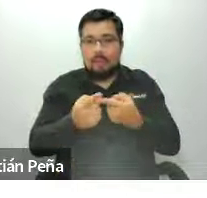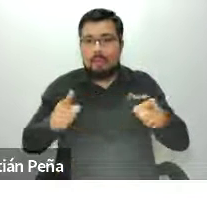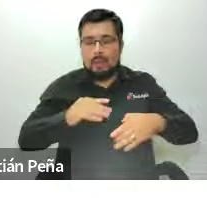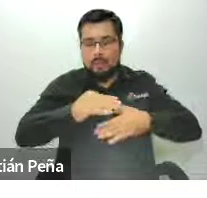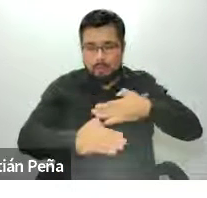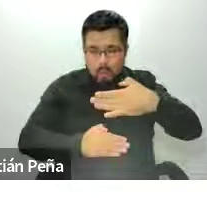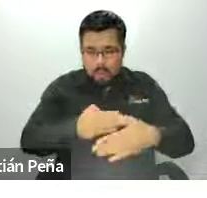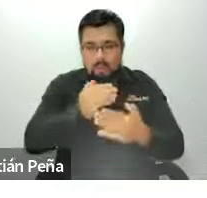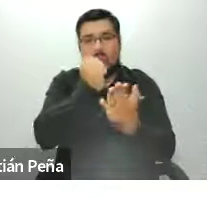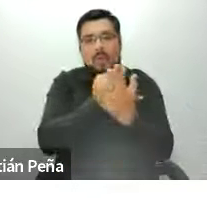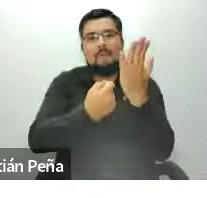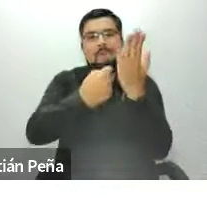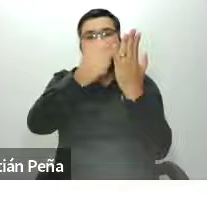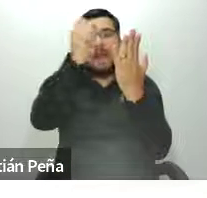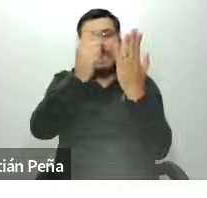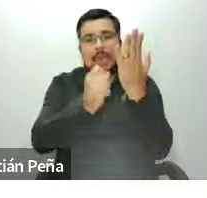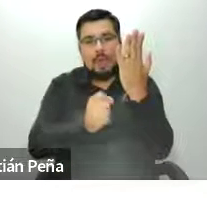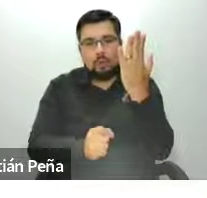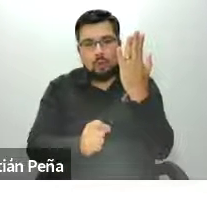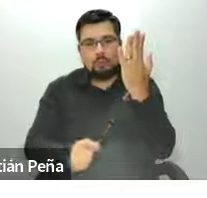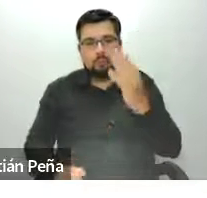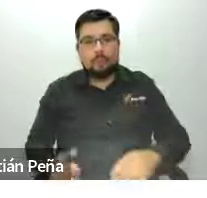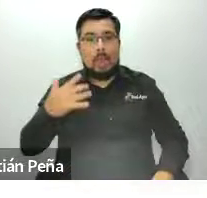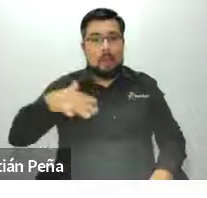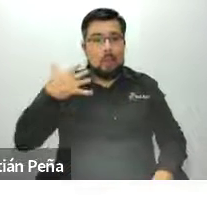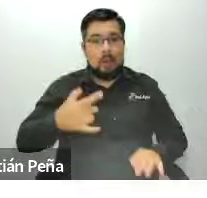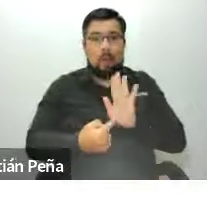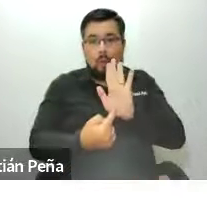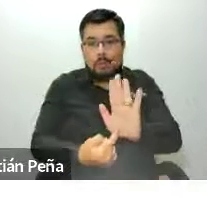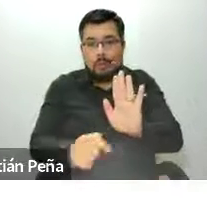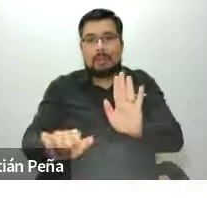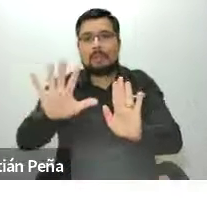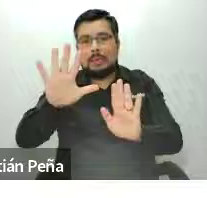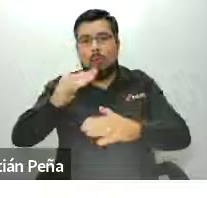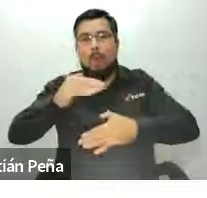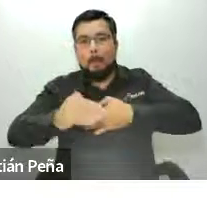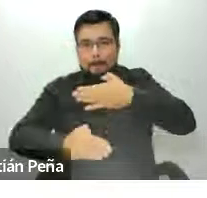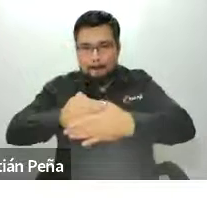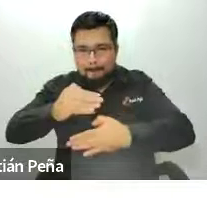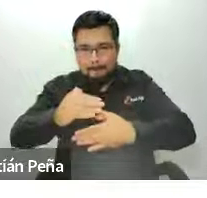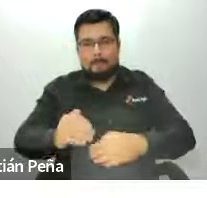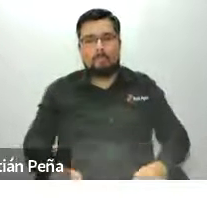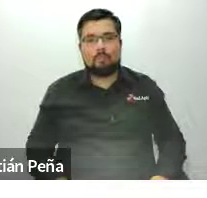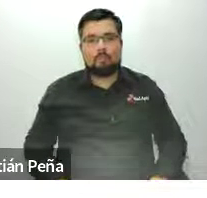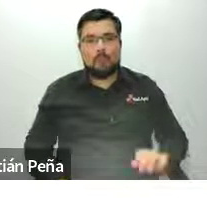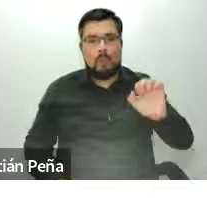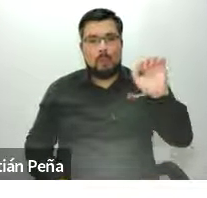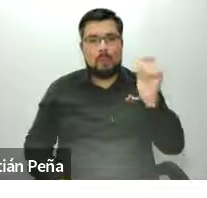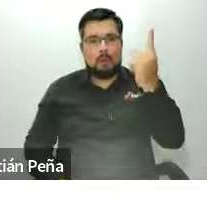importante poder mostrar estos 5 procesos a lo menos, ¿no es cierto? Una primera validación que fue muy